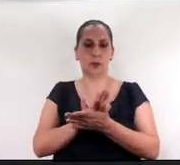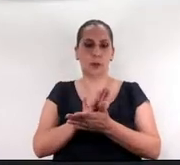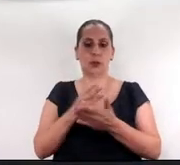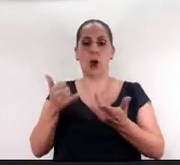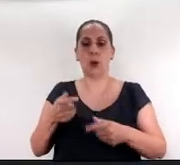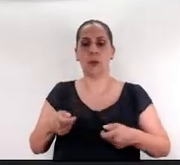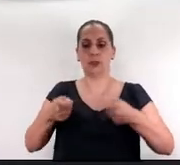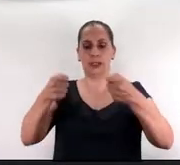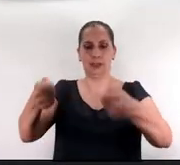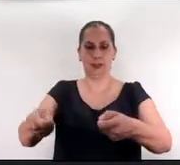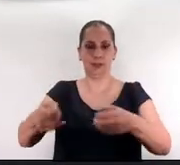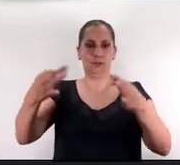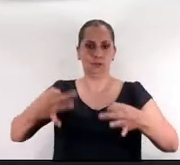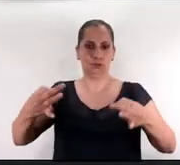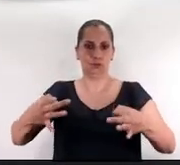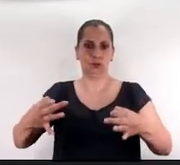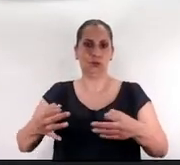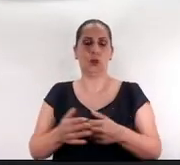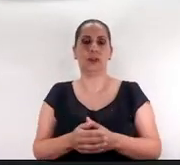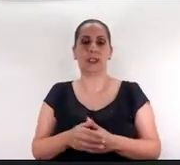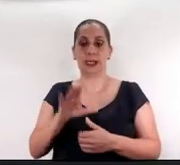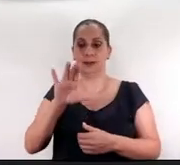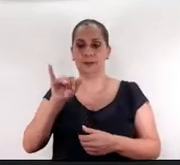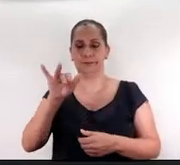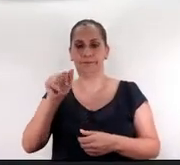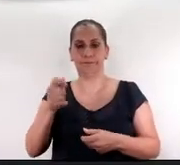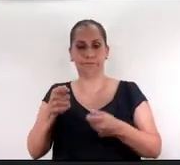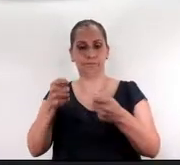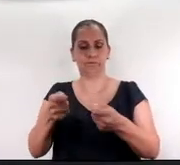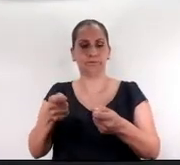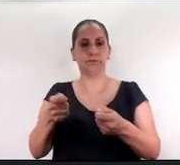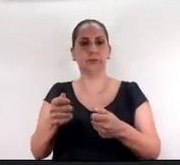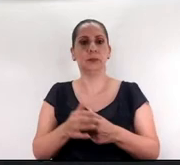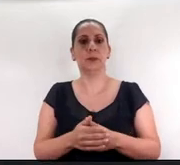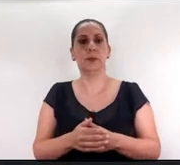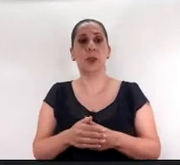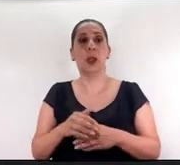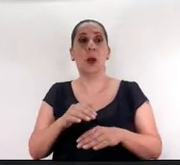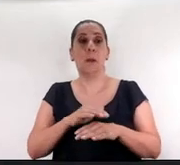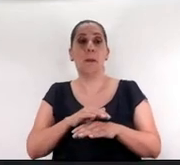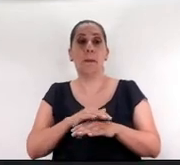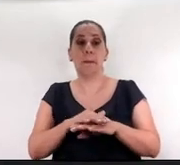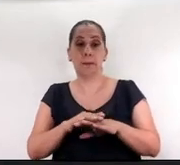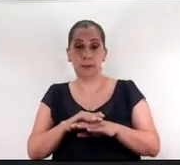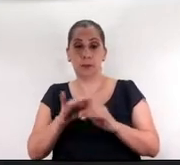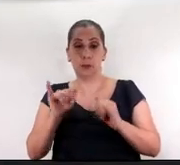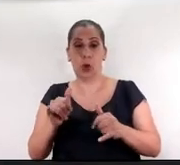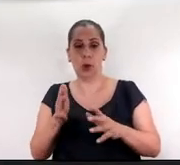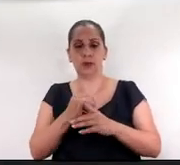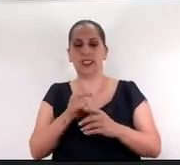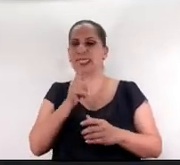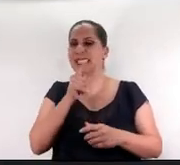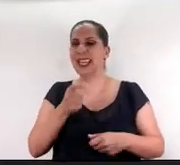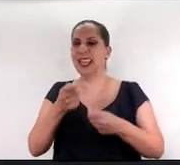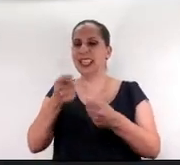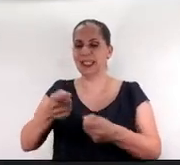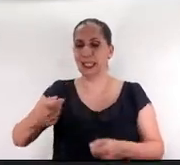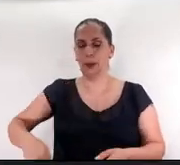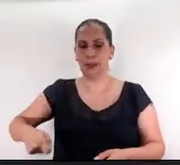y ahora vamos a hacer la entrega oficial por parte del CEFIA, por lo cual vamos a hacer entrega por medio del presidente